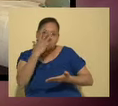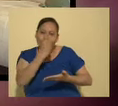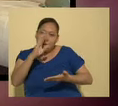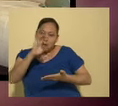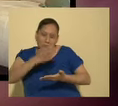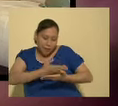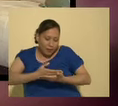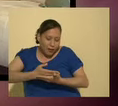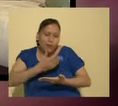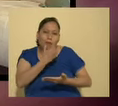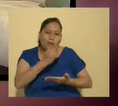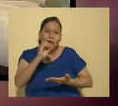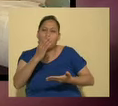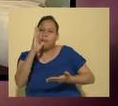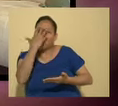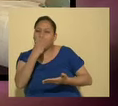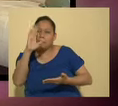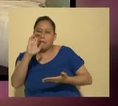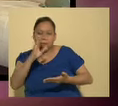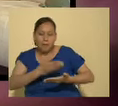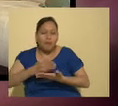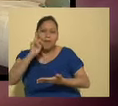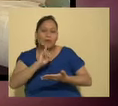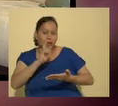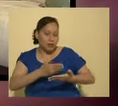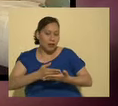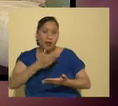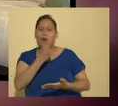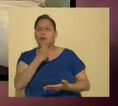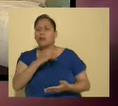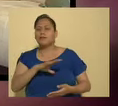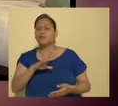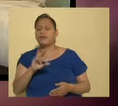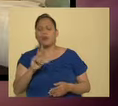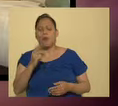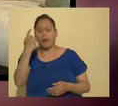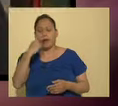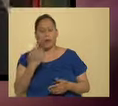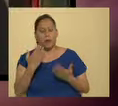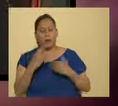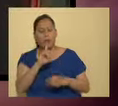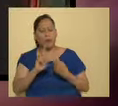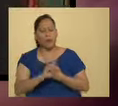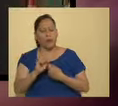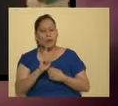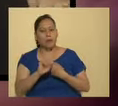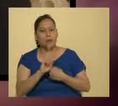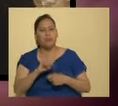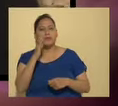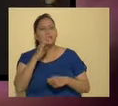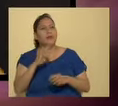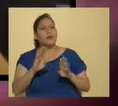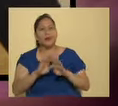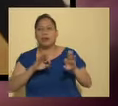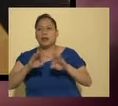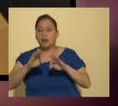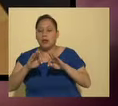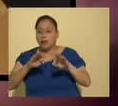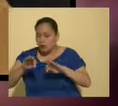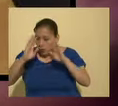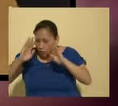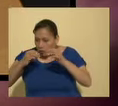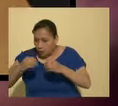de una bella bebé. El hombre puede negar toda esta situación evadiéndose en el trabajo. La